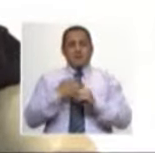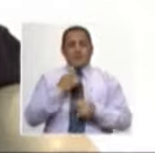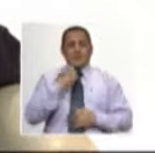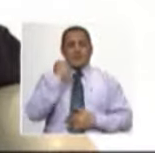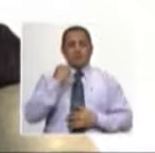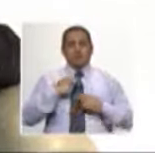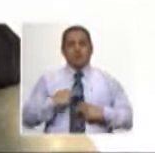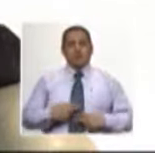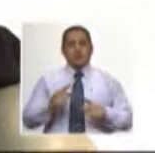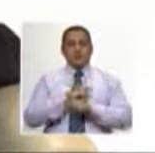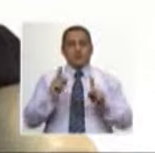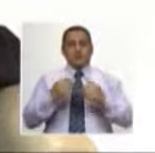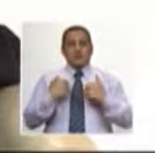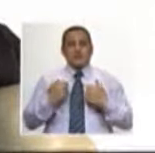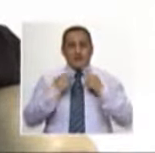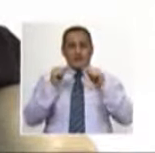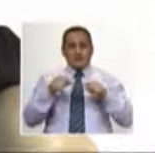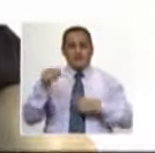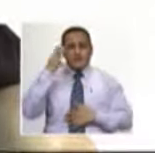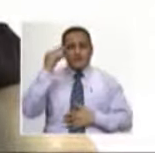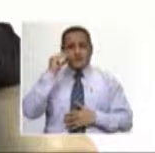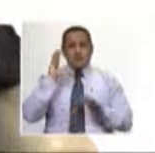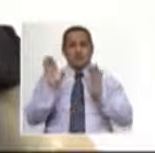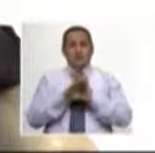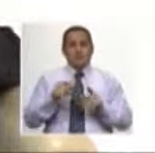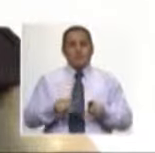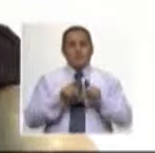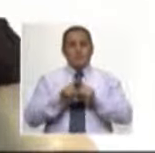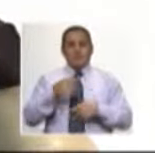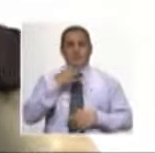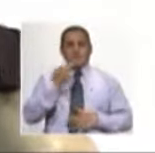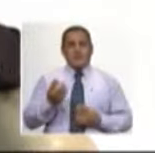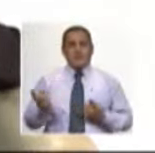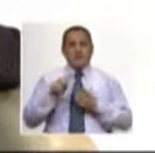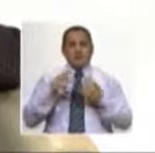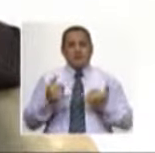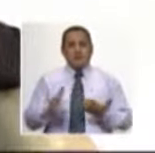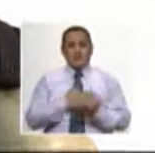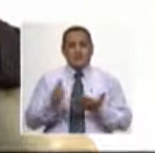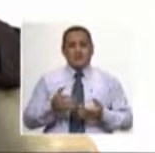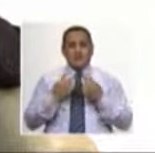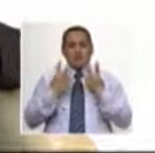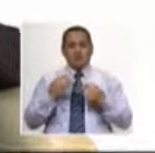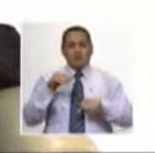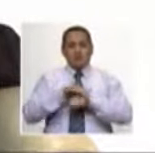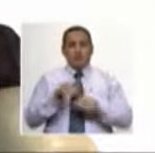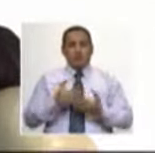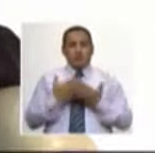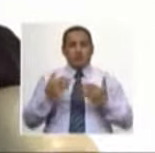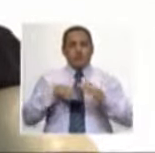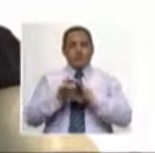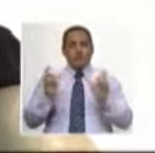humanos, que no tenemos esa experiencia porque simplemente todavía no han llegado casos sobre la materia a la